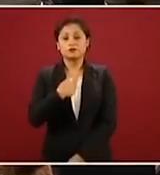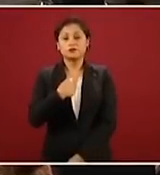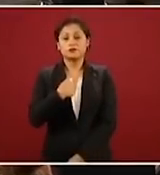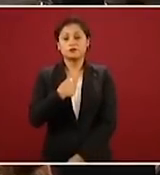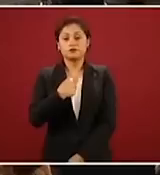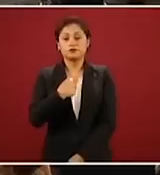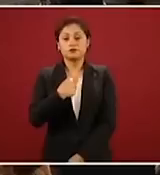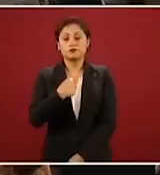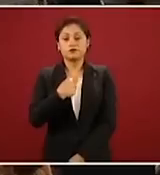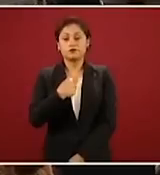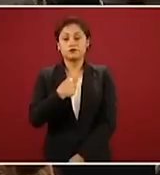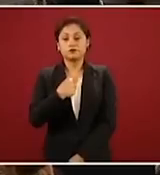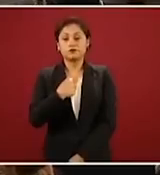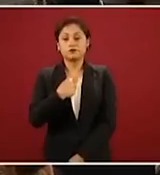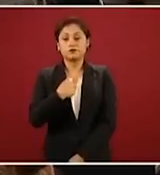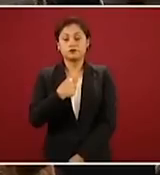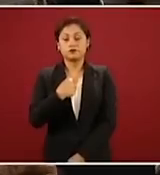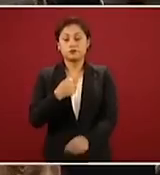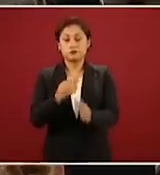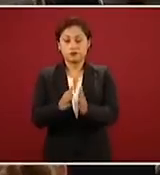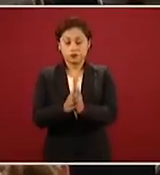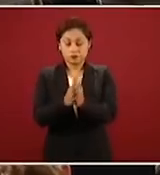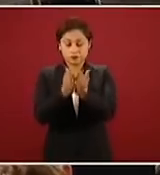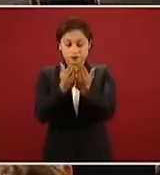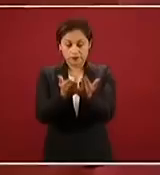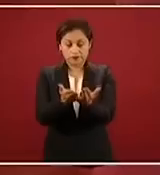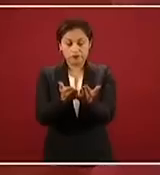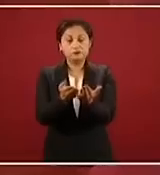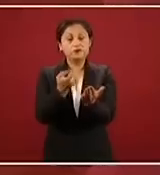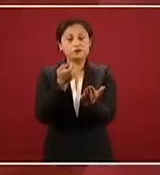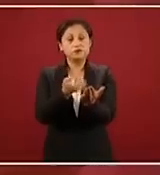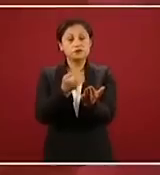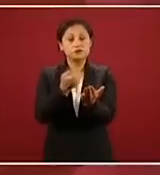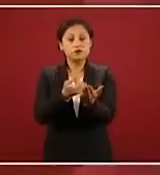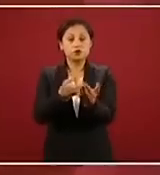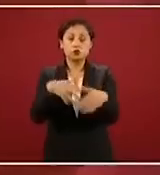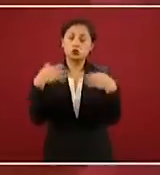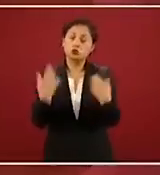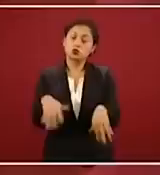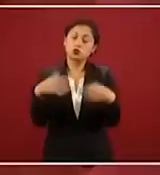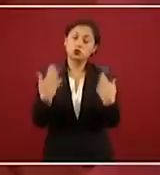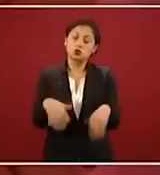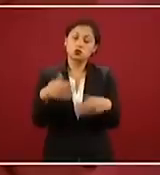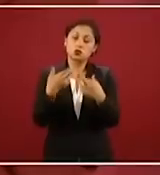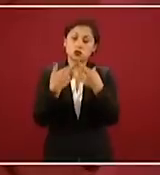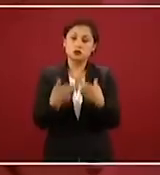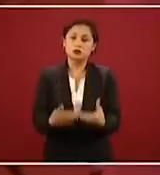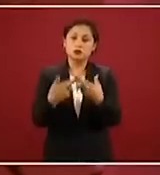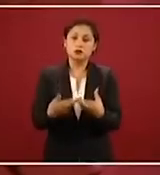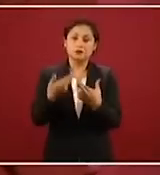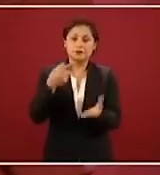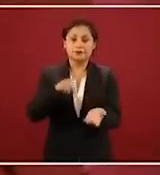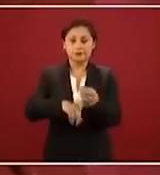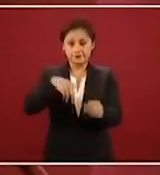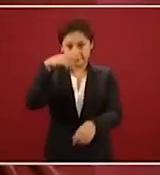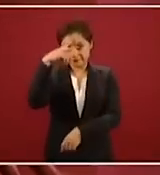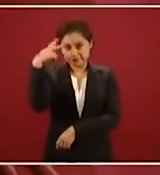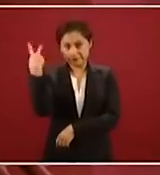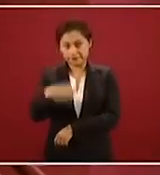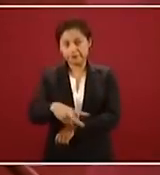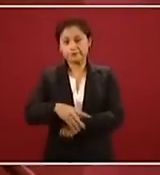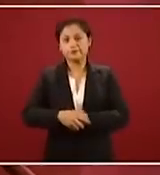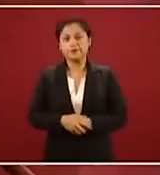la riqueza más grande de nuestra patria. Quisiera, si usted me lo